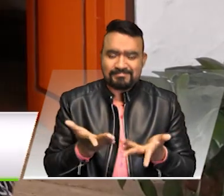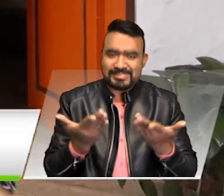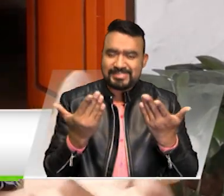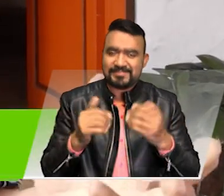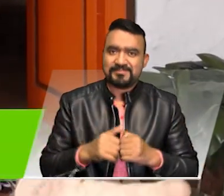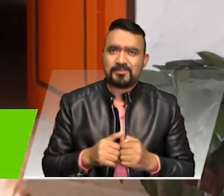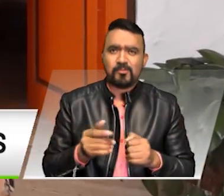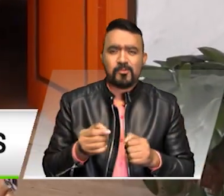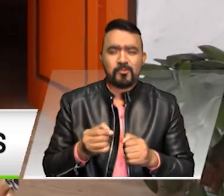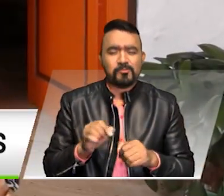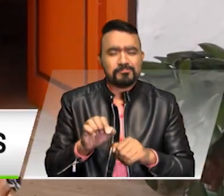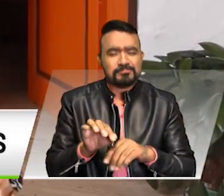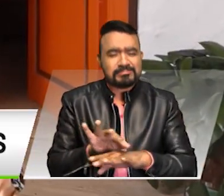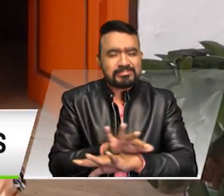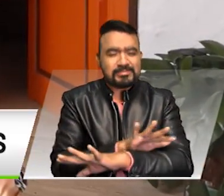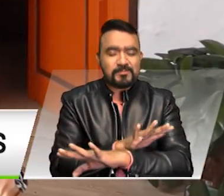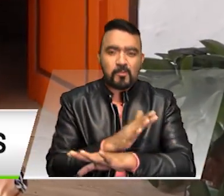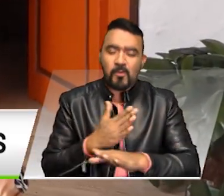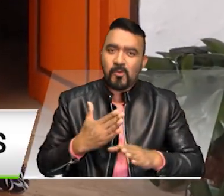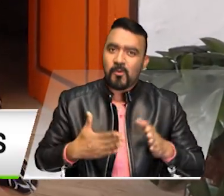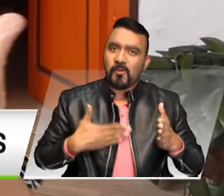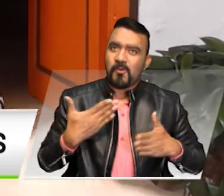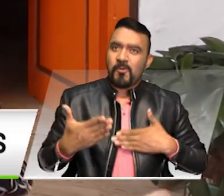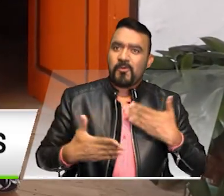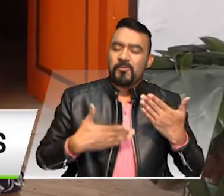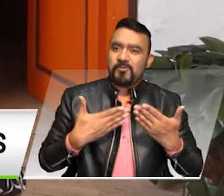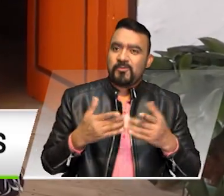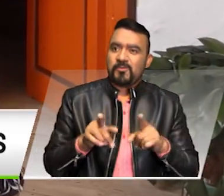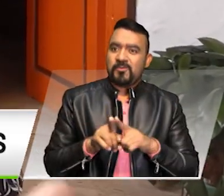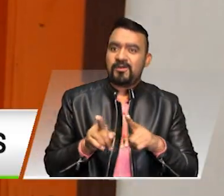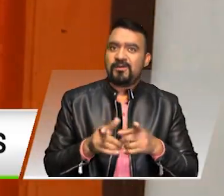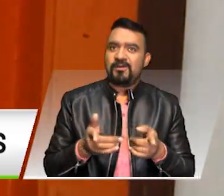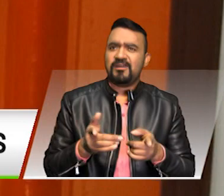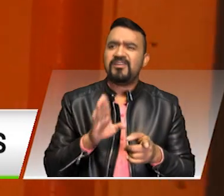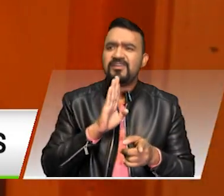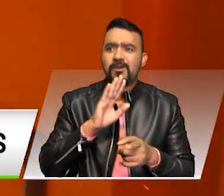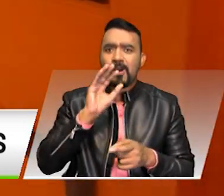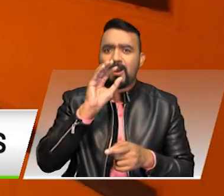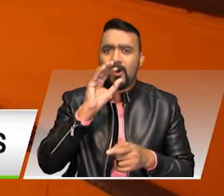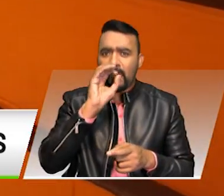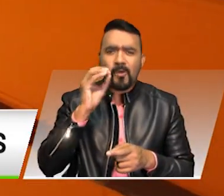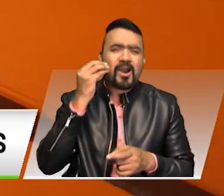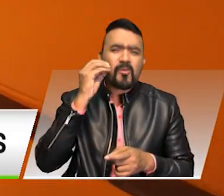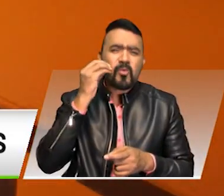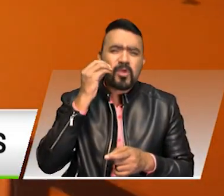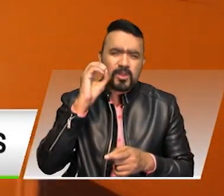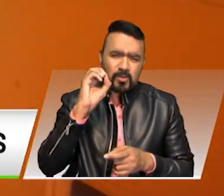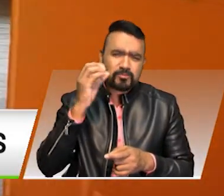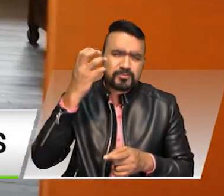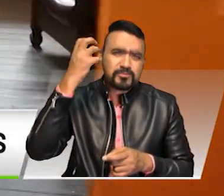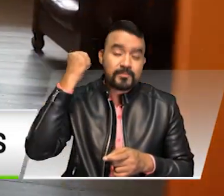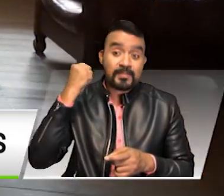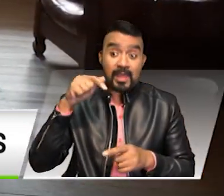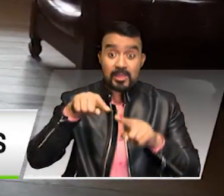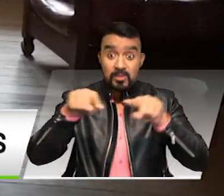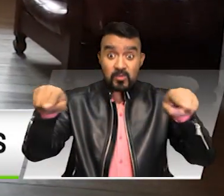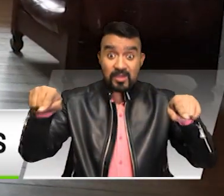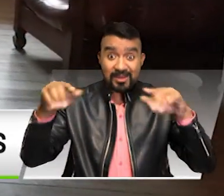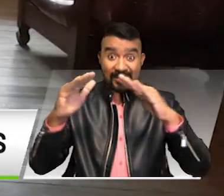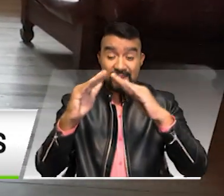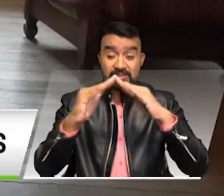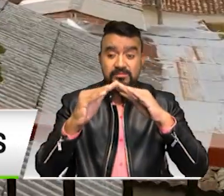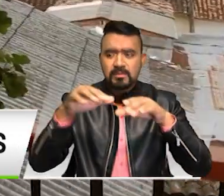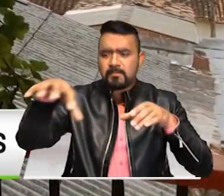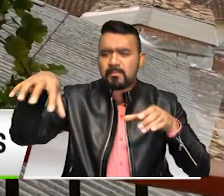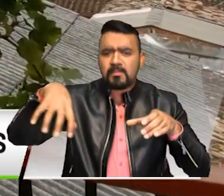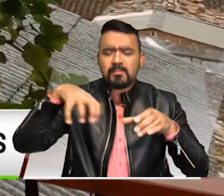como de añoranza, de gratitud con el abuelo. Hasta 25 personas llegaron a vivir en esta morada de 16